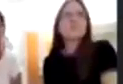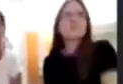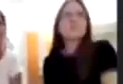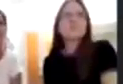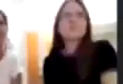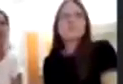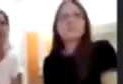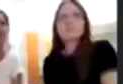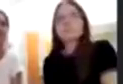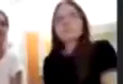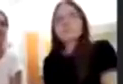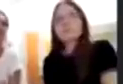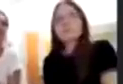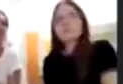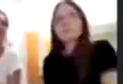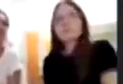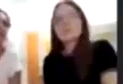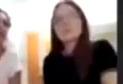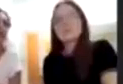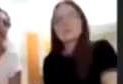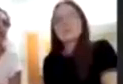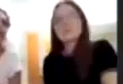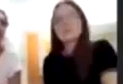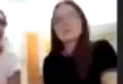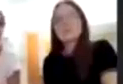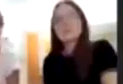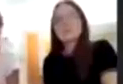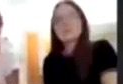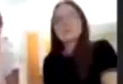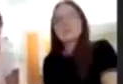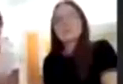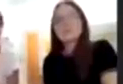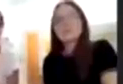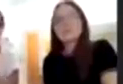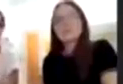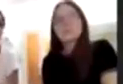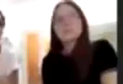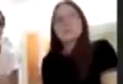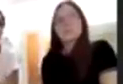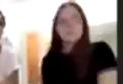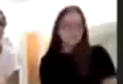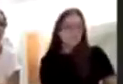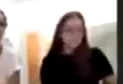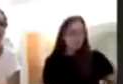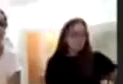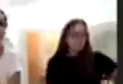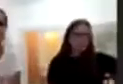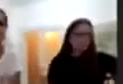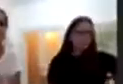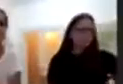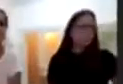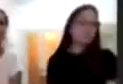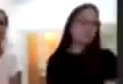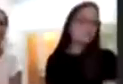espacio, o sea, de esas especies que se encuentran en ese lugar, que puedan